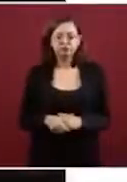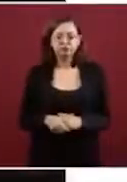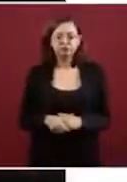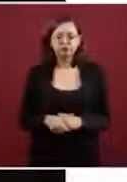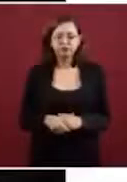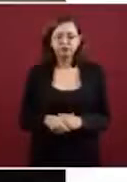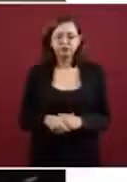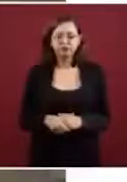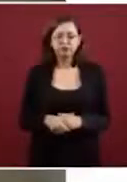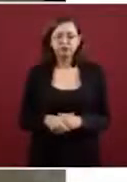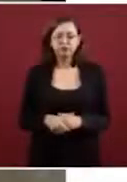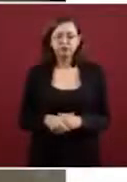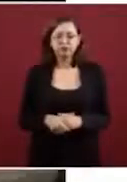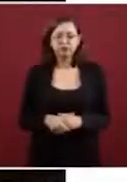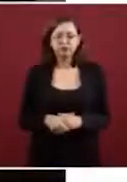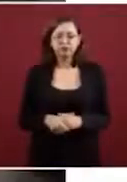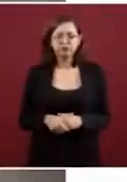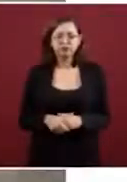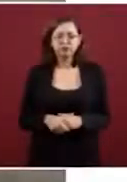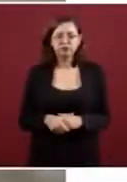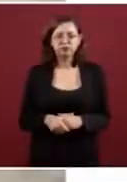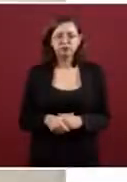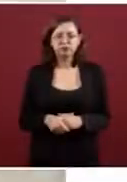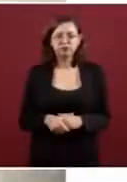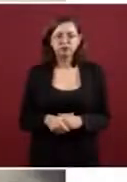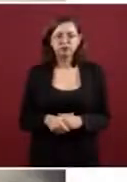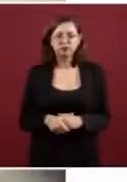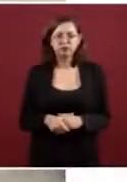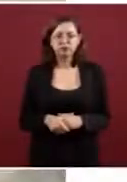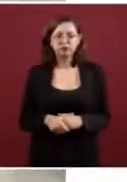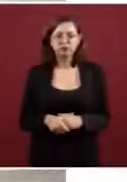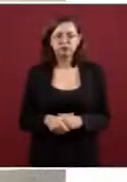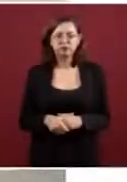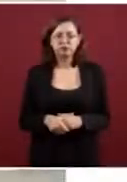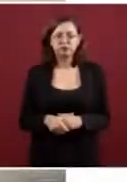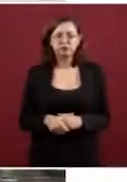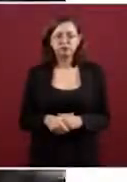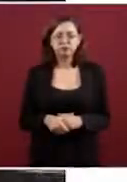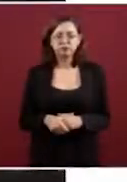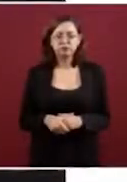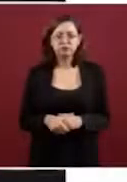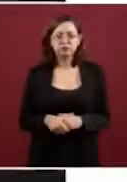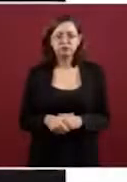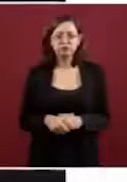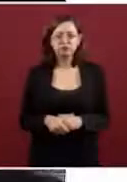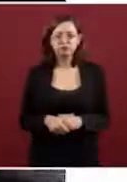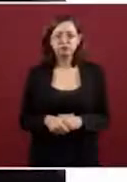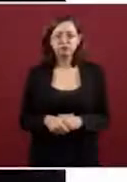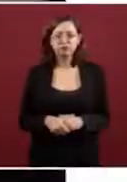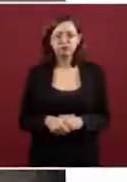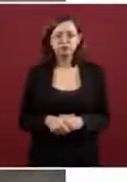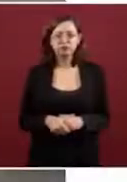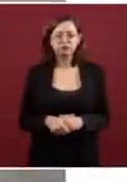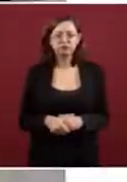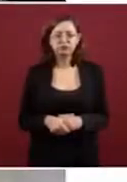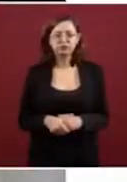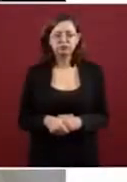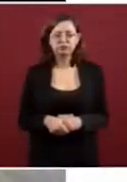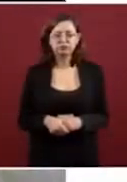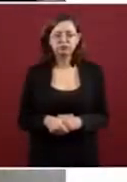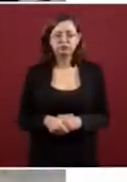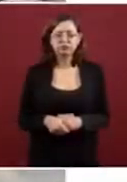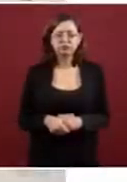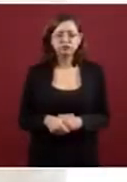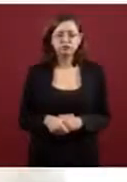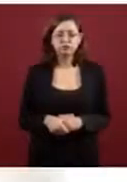más de visibilidad. No veo más. Ya no alcanzo a ver más. No, así es. Ya. Pásame cinta, güey. Señora, aquí, no puedo,